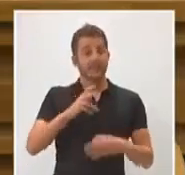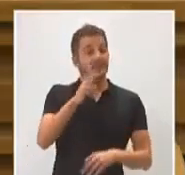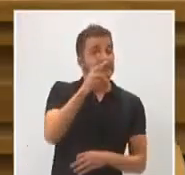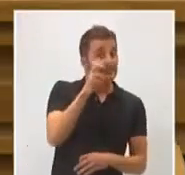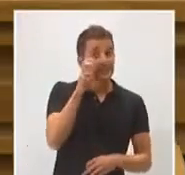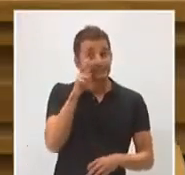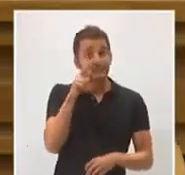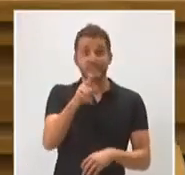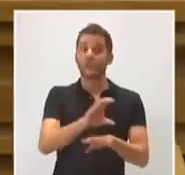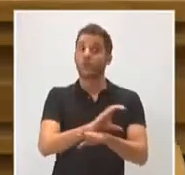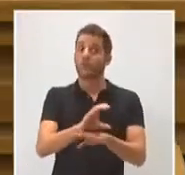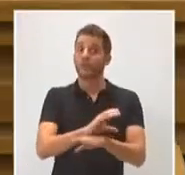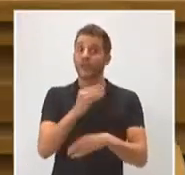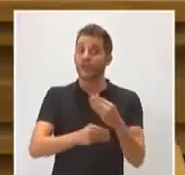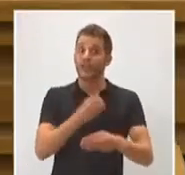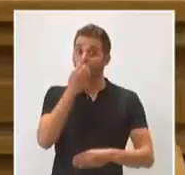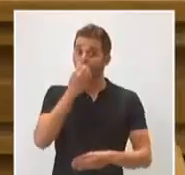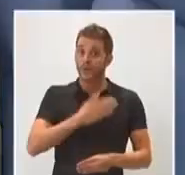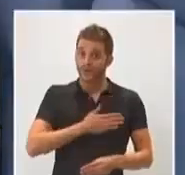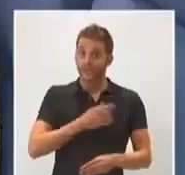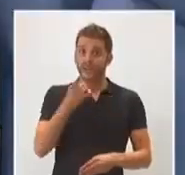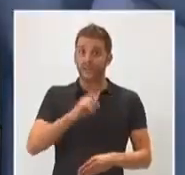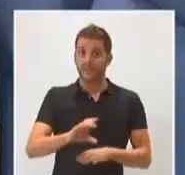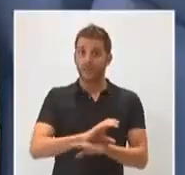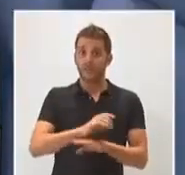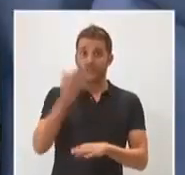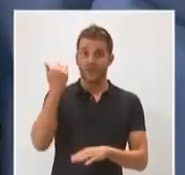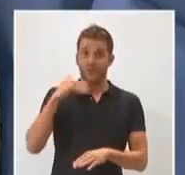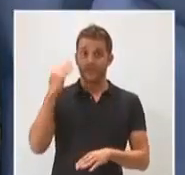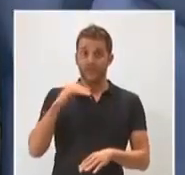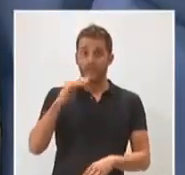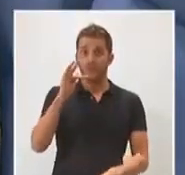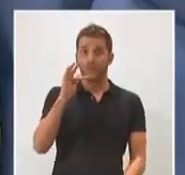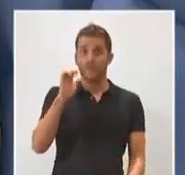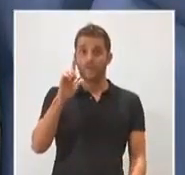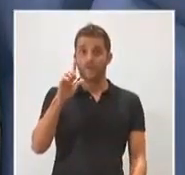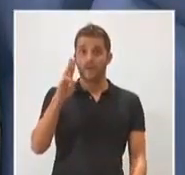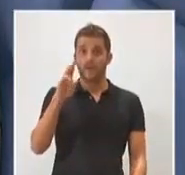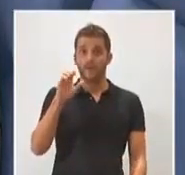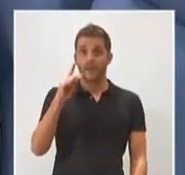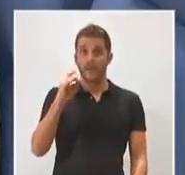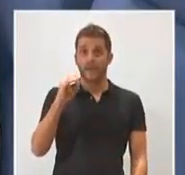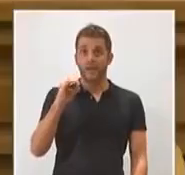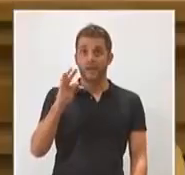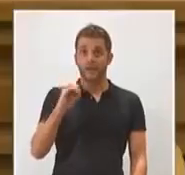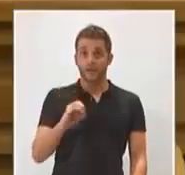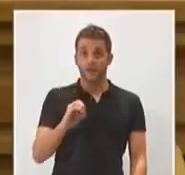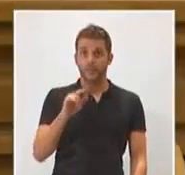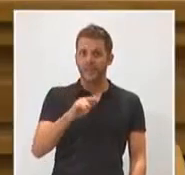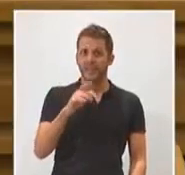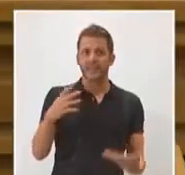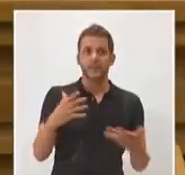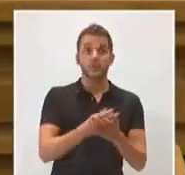muy bien la consejera como lo hizo también felpeto nos gran que no es difícil sustituir alguien como el peto y roxana lo está abordando escuchar a todo el